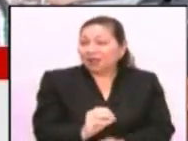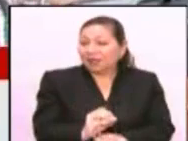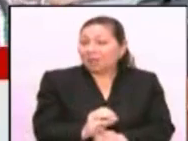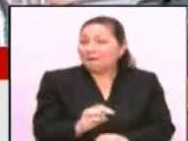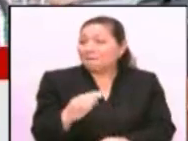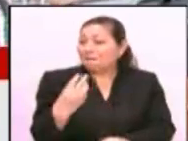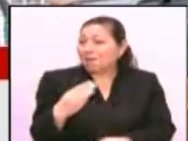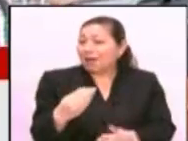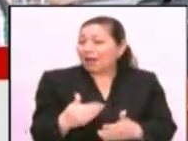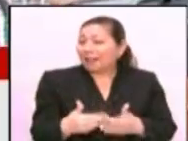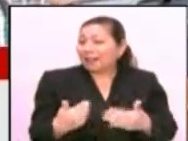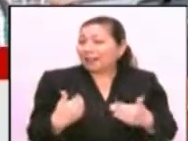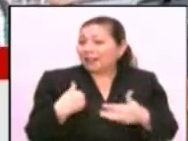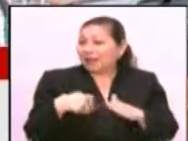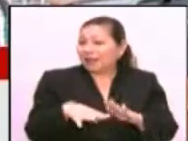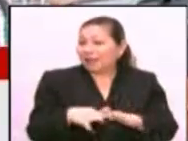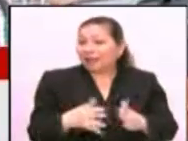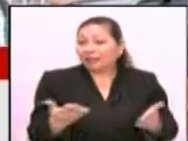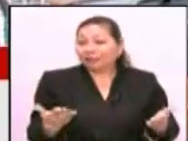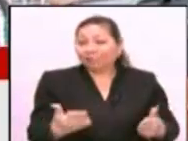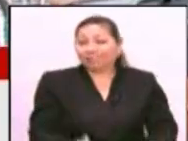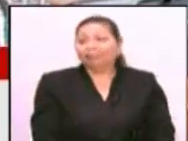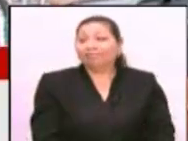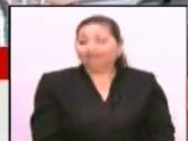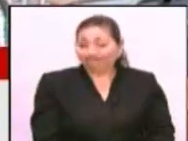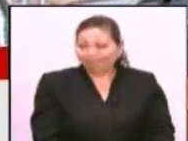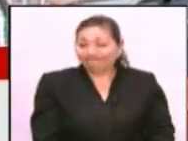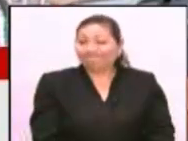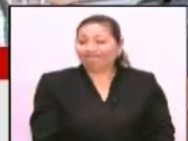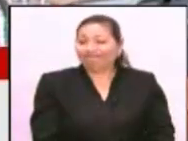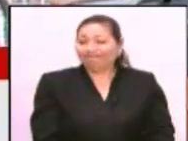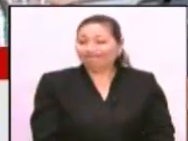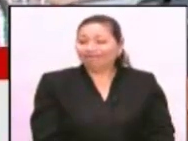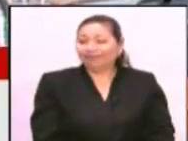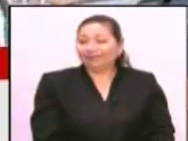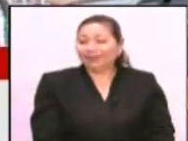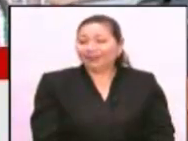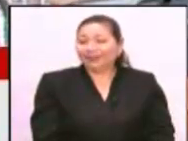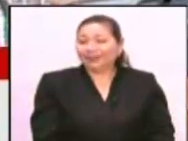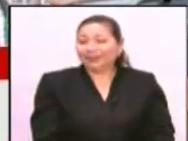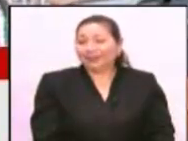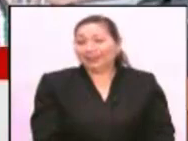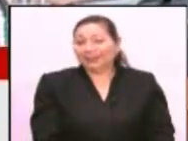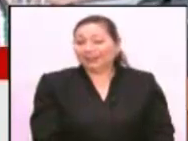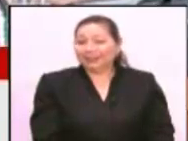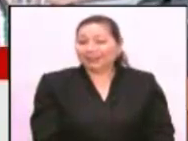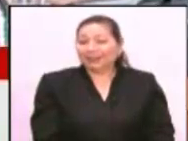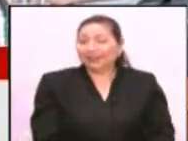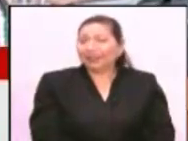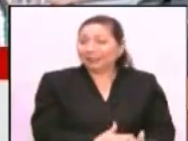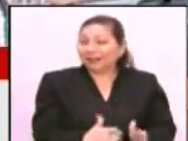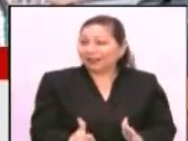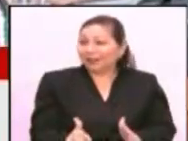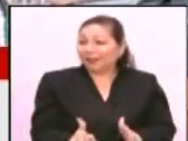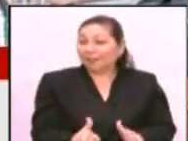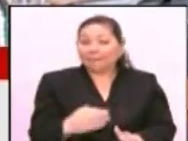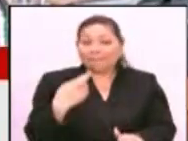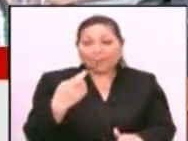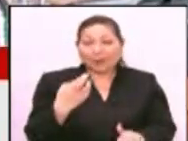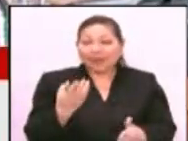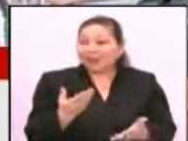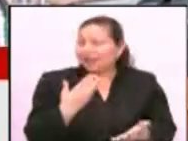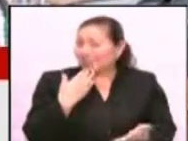las madres antes de tenerlo dentro de los penales. O sea, el remedio es peor que la enfermedad. ¿No es cierto? Ahora, derogar el tipo penal es